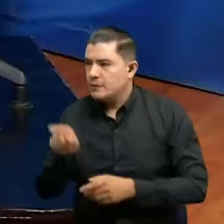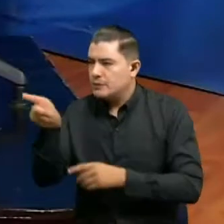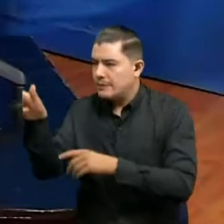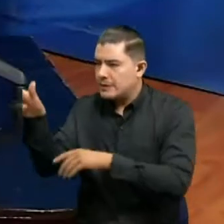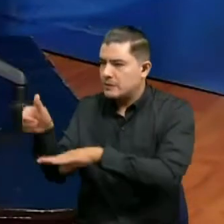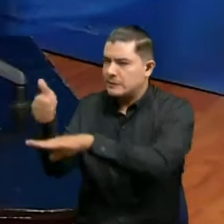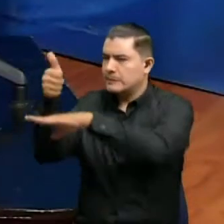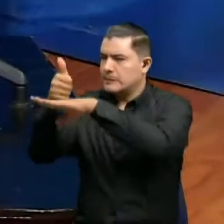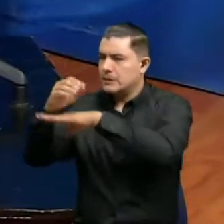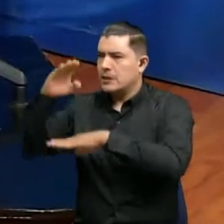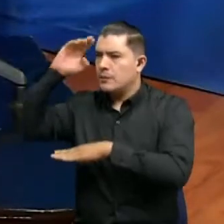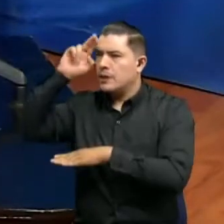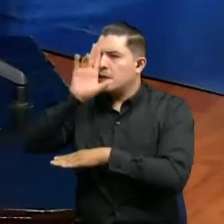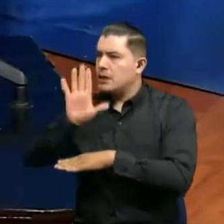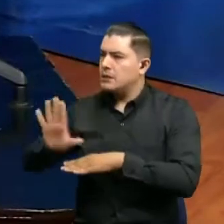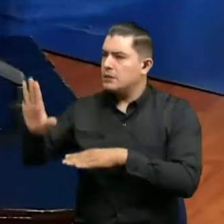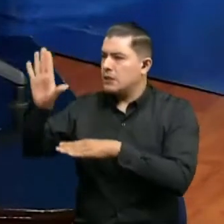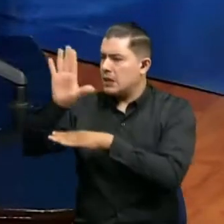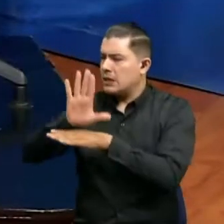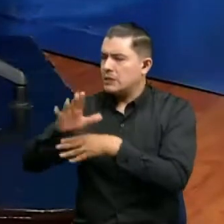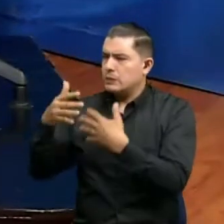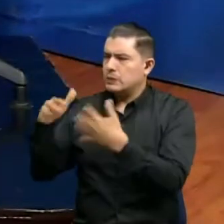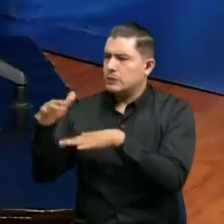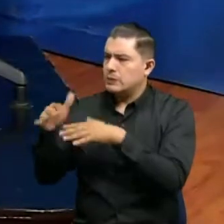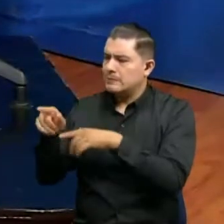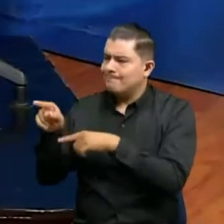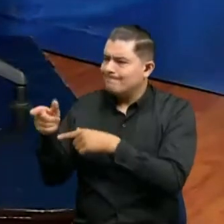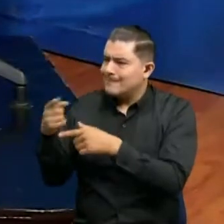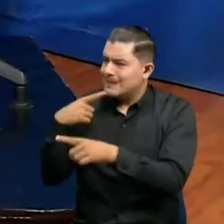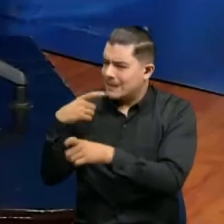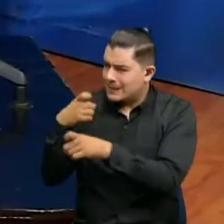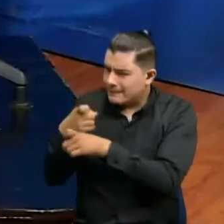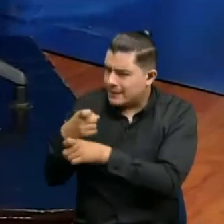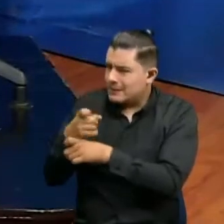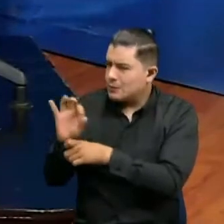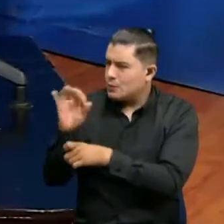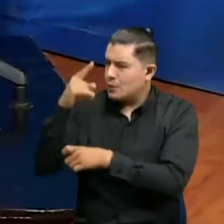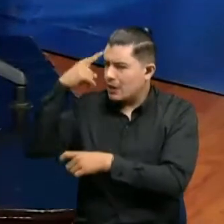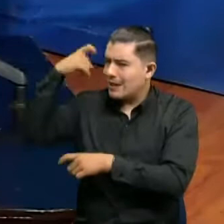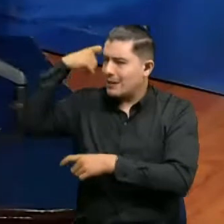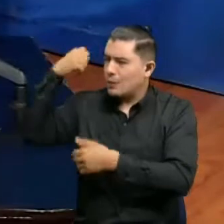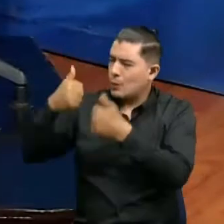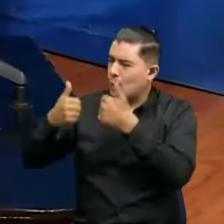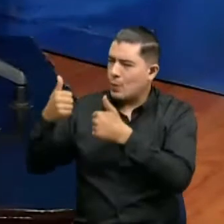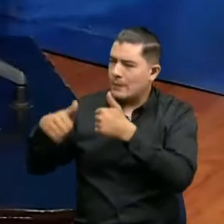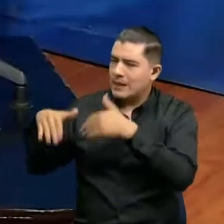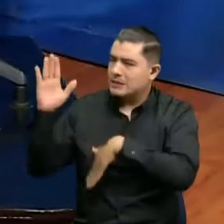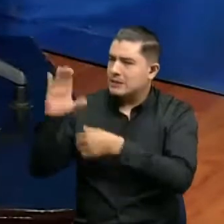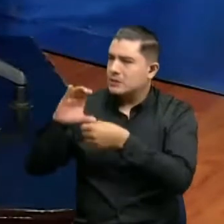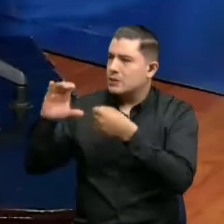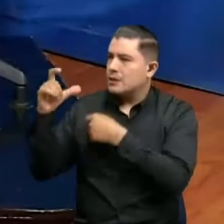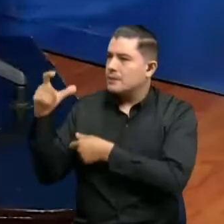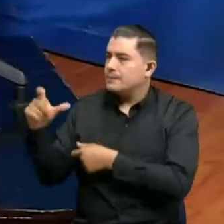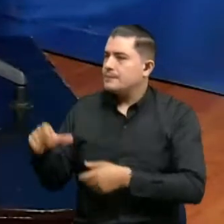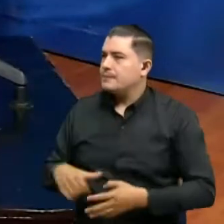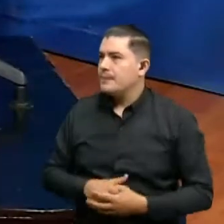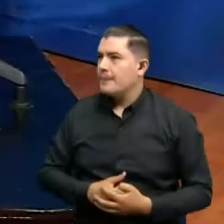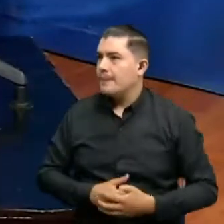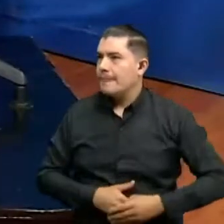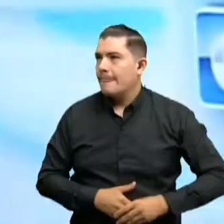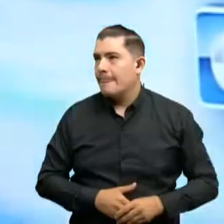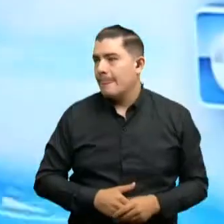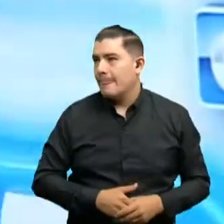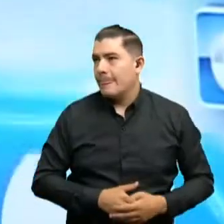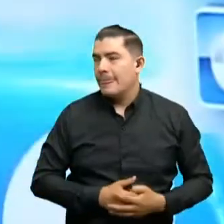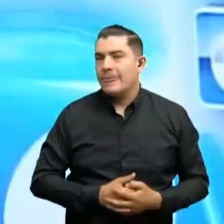en su grado general ha sido llegar a esa ciudad como justa y bueno este mismo escenario con